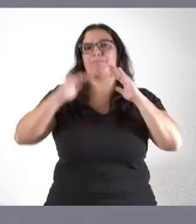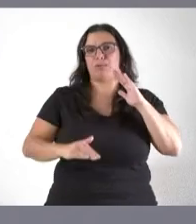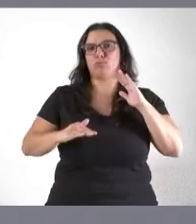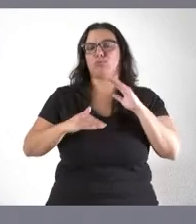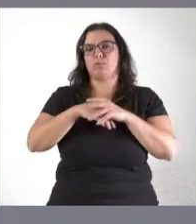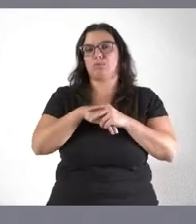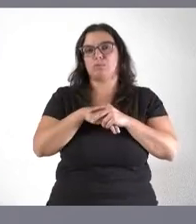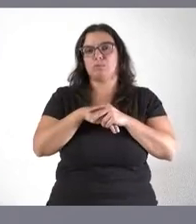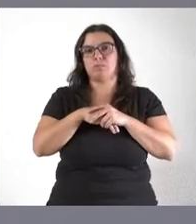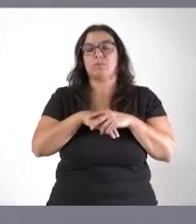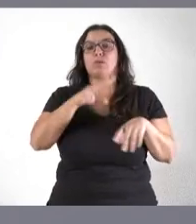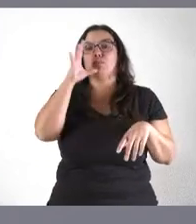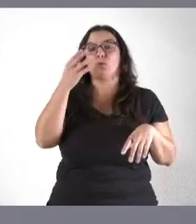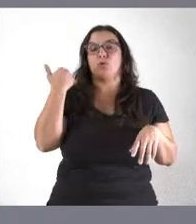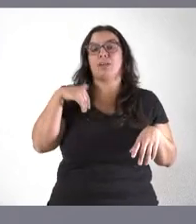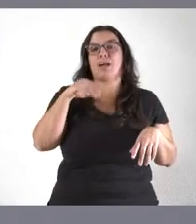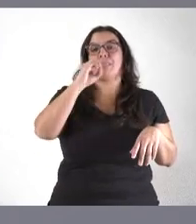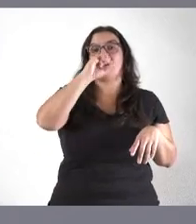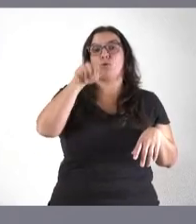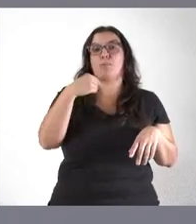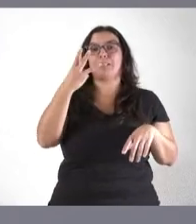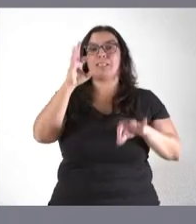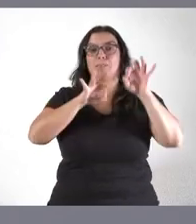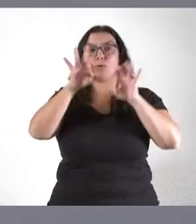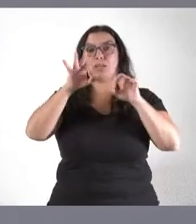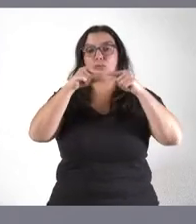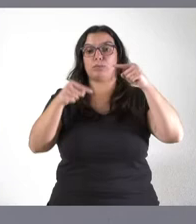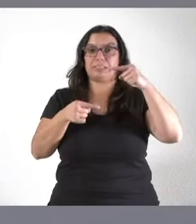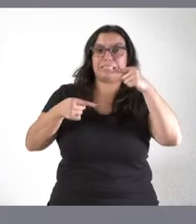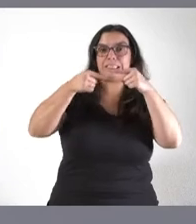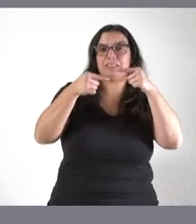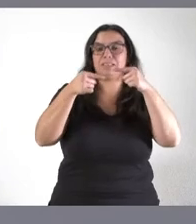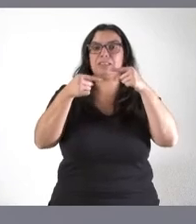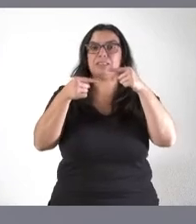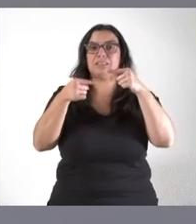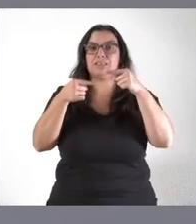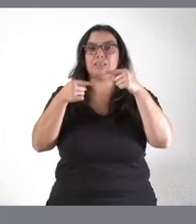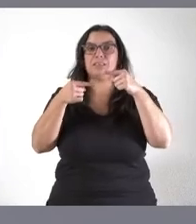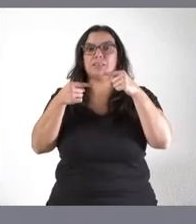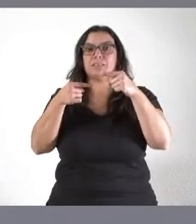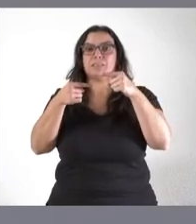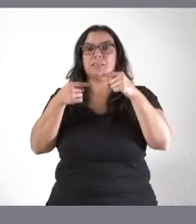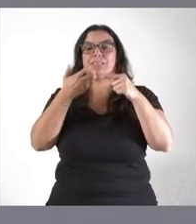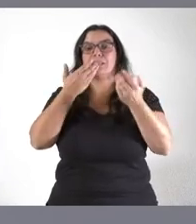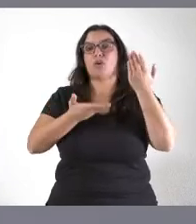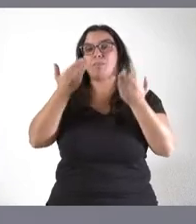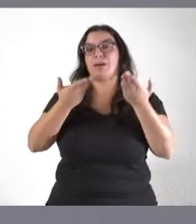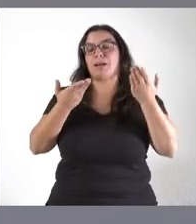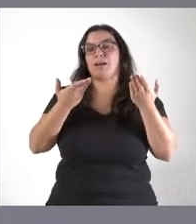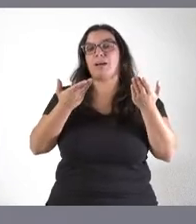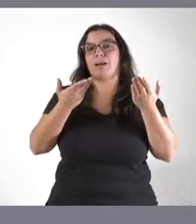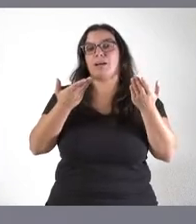del 03 es inferior como ustedes pueden comprobar respecto del incremento